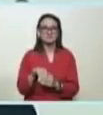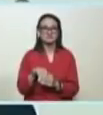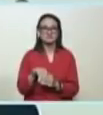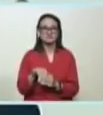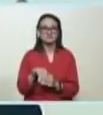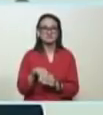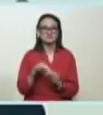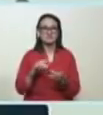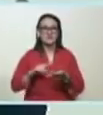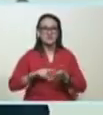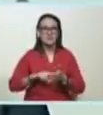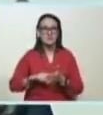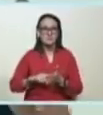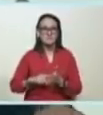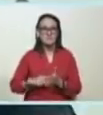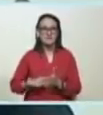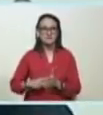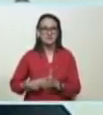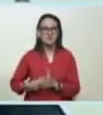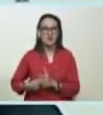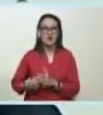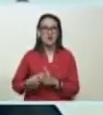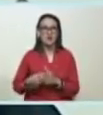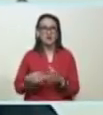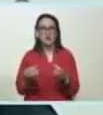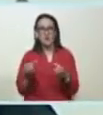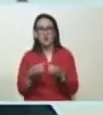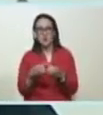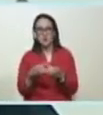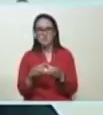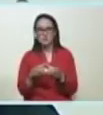Presionaron al entonces precandidato Claudio Fermín.